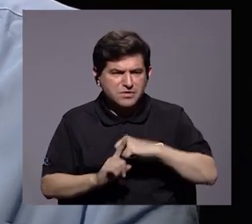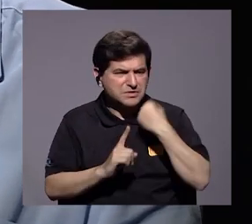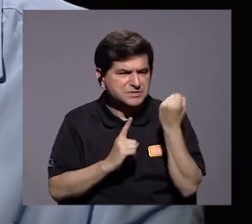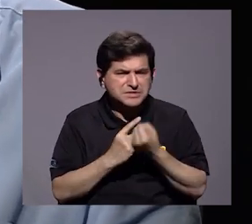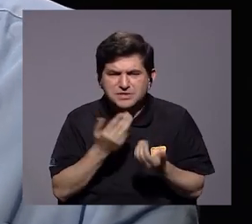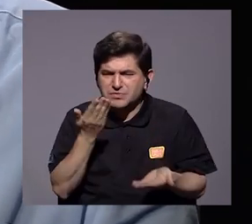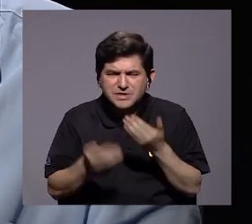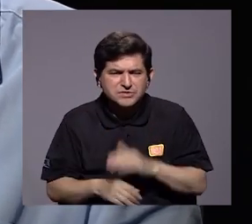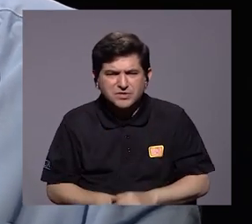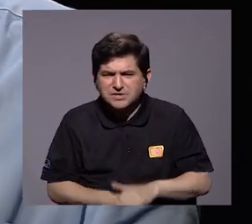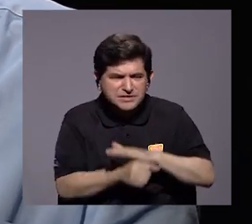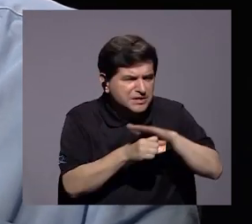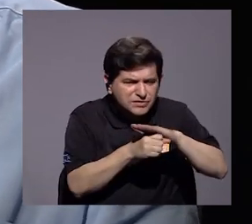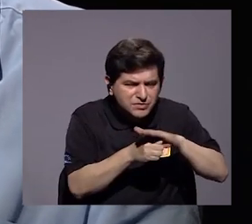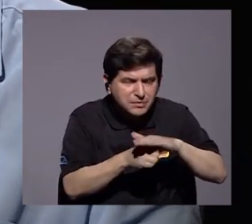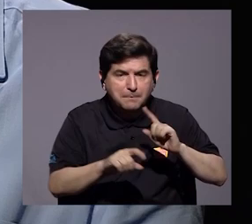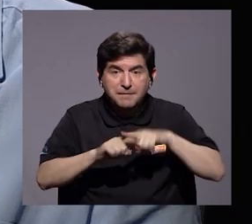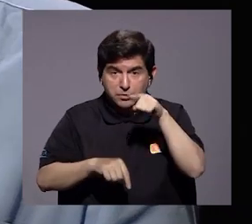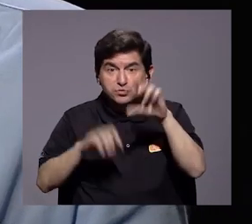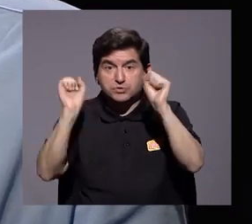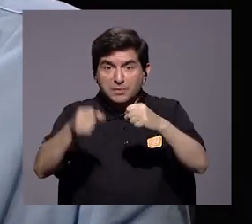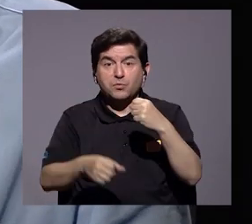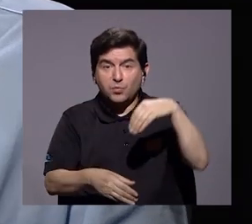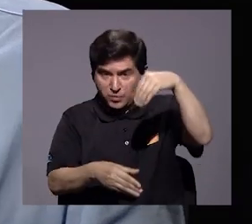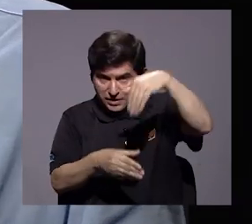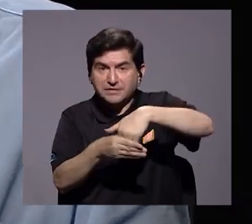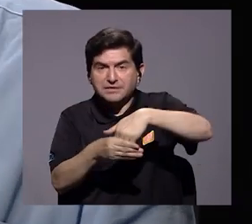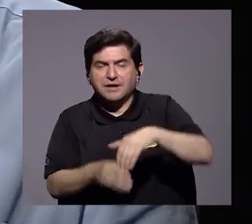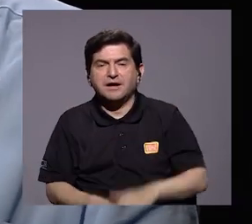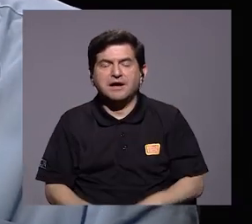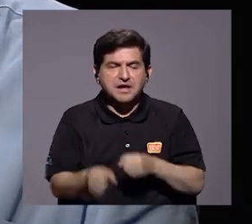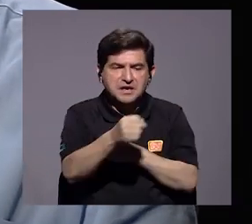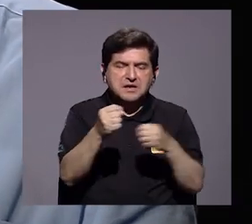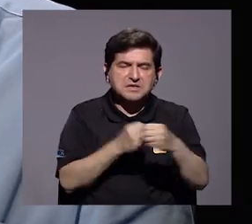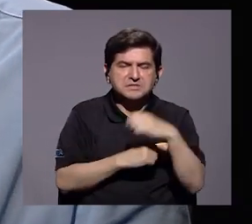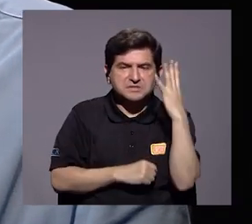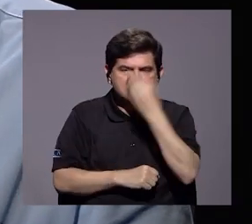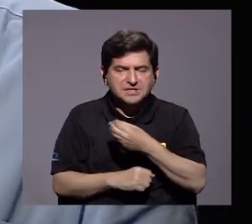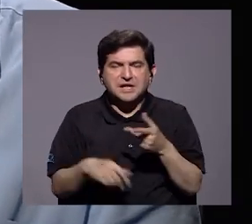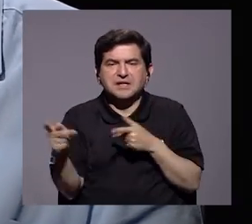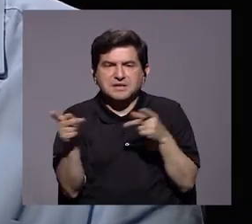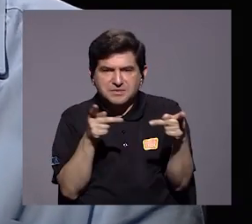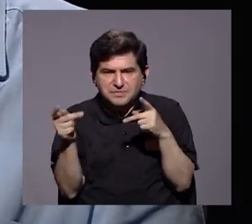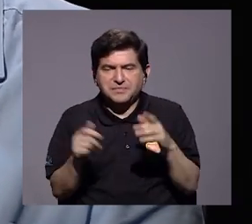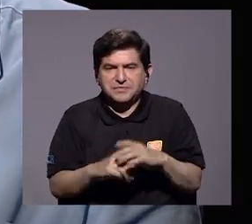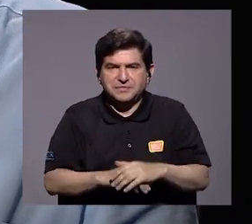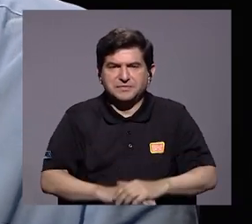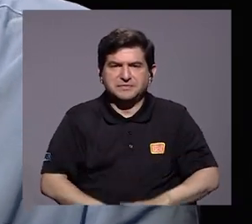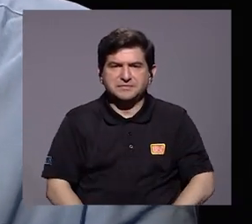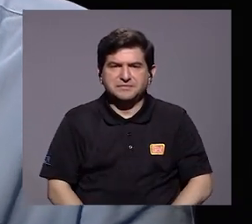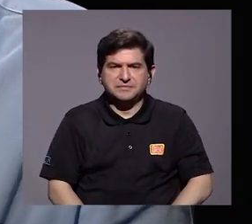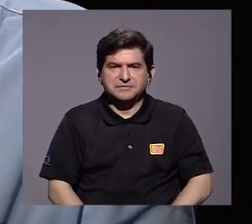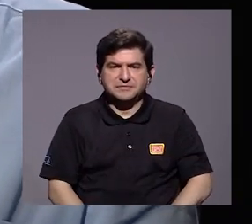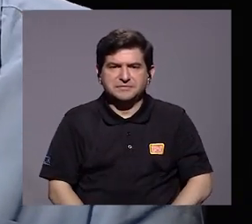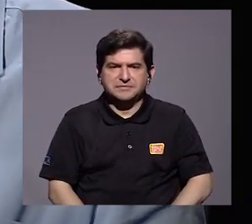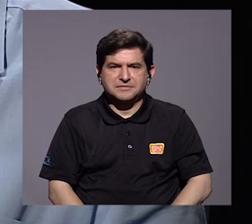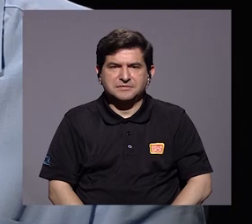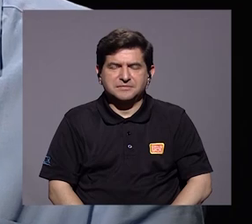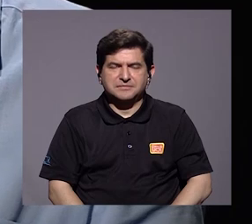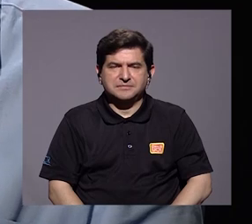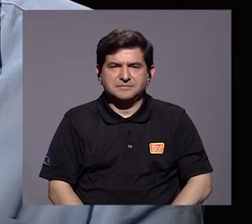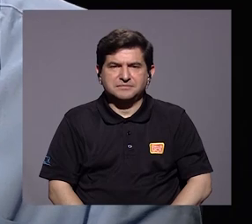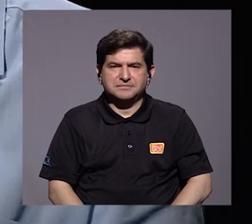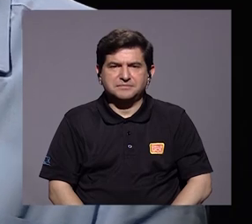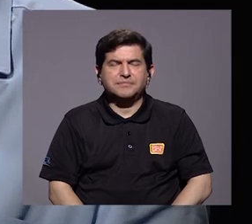vecindario que tal vez usted para cubrir insisto un salón de belleza una pulpería 11